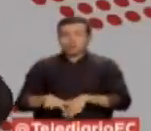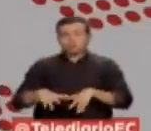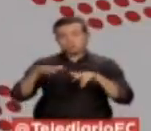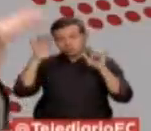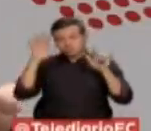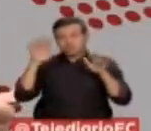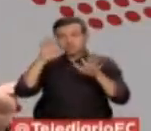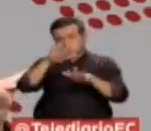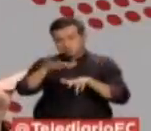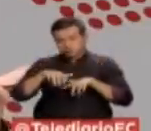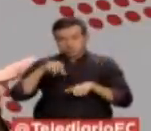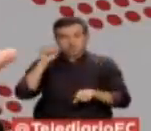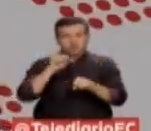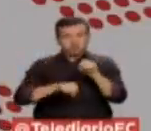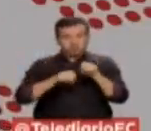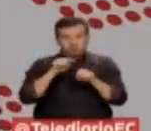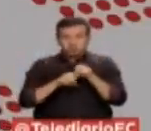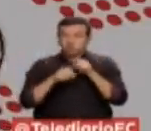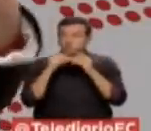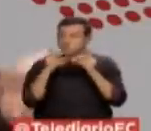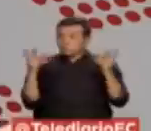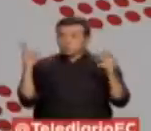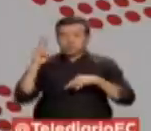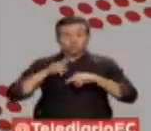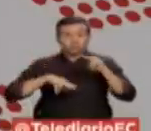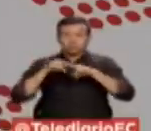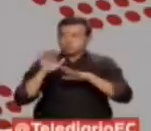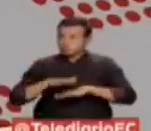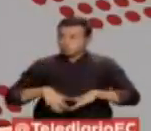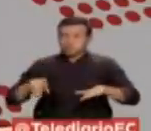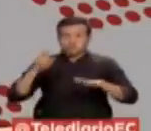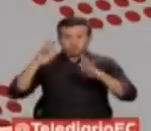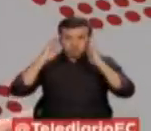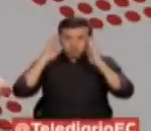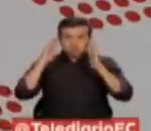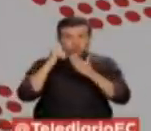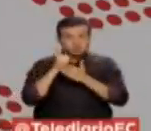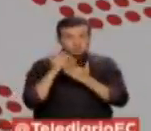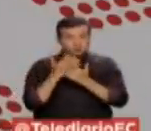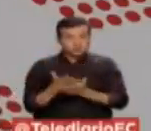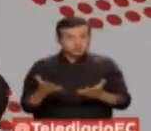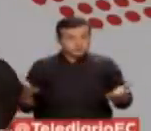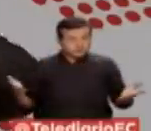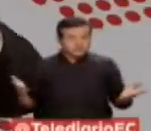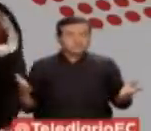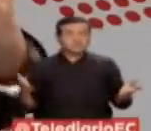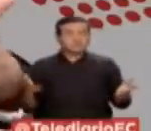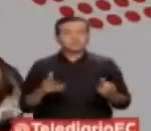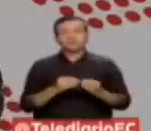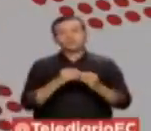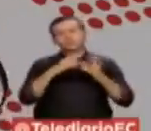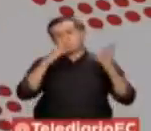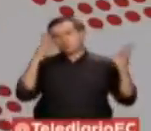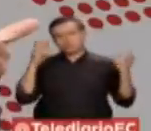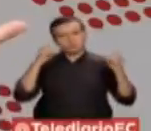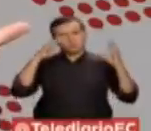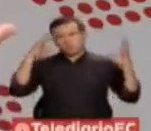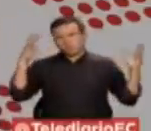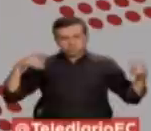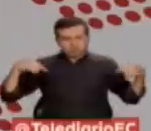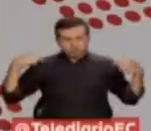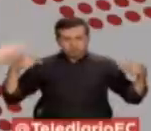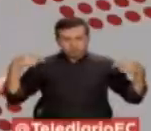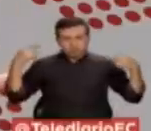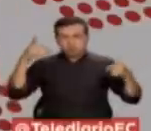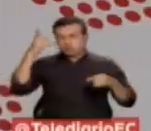hay sembríos que se han perdido hay infraestructura que se tiene que volver a revisar tenemos eh miles pero miles todos los días